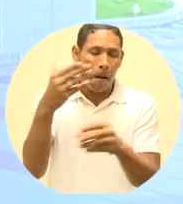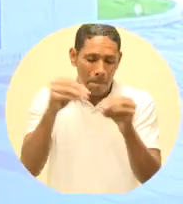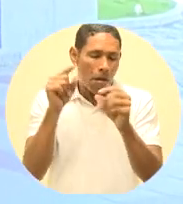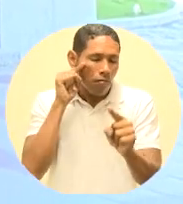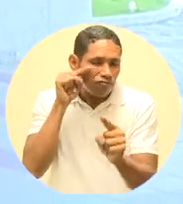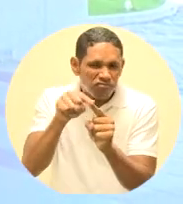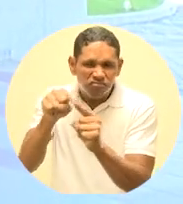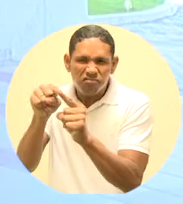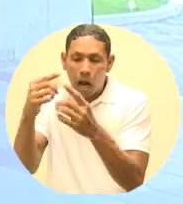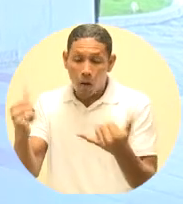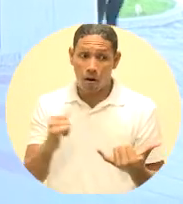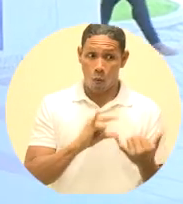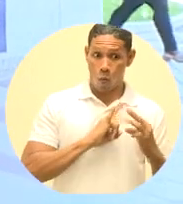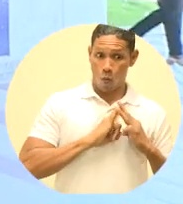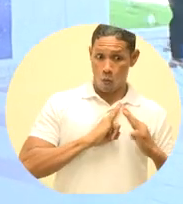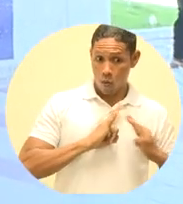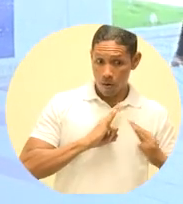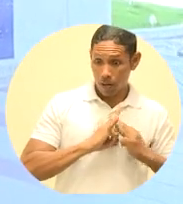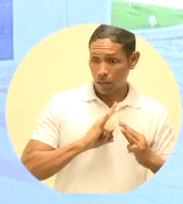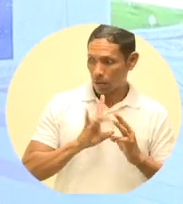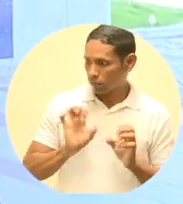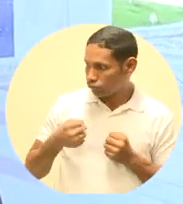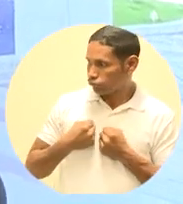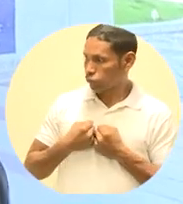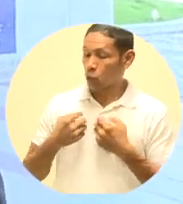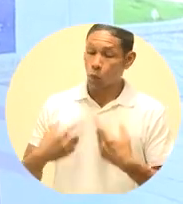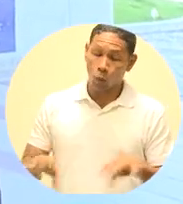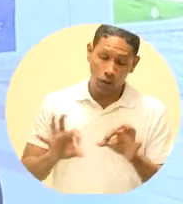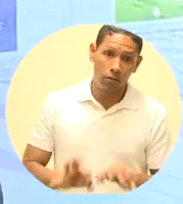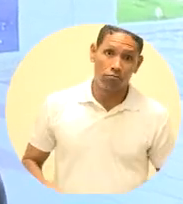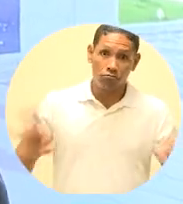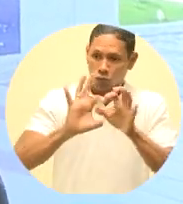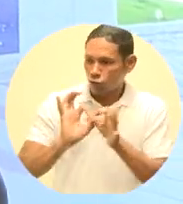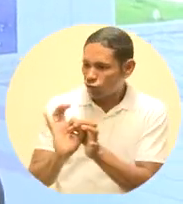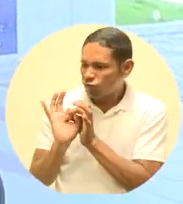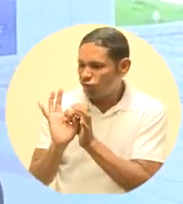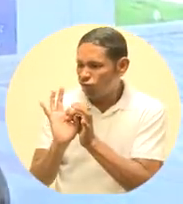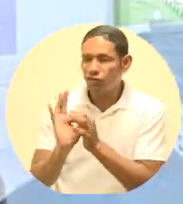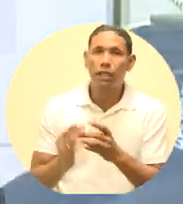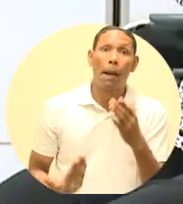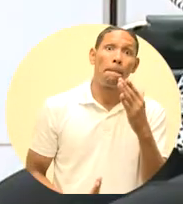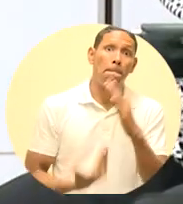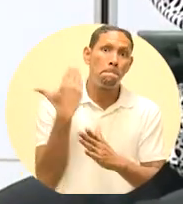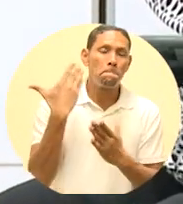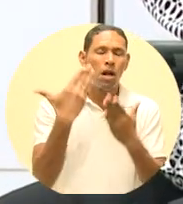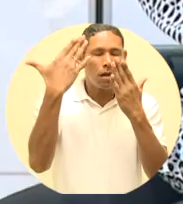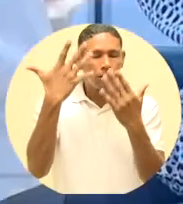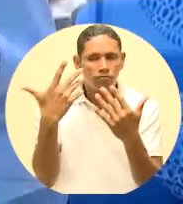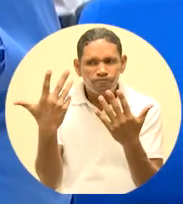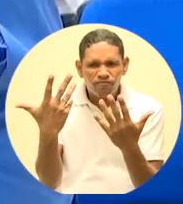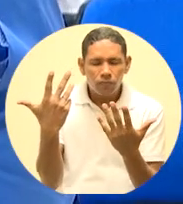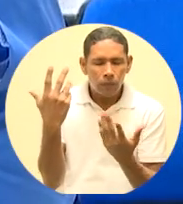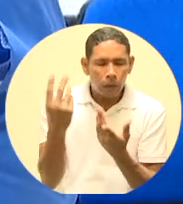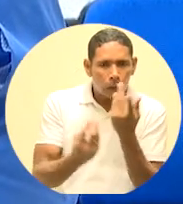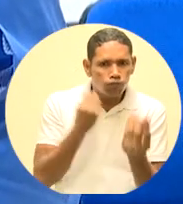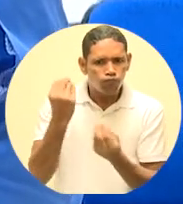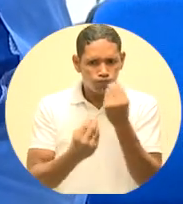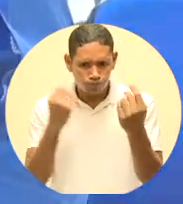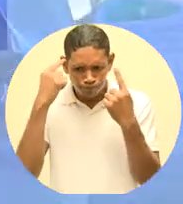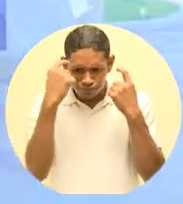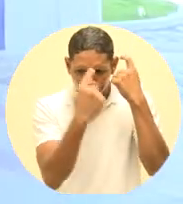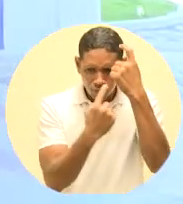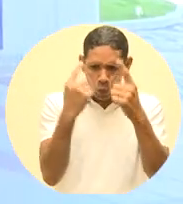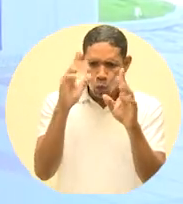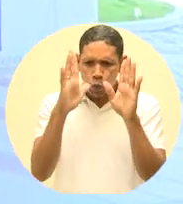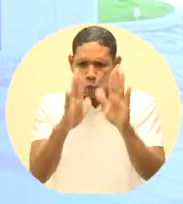próximos 2 años. Entonces, esta etapa de Uni Magdalena es supremamente importante para ver cómo hacer encontrar la